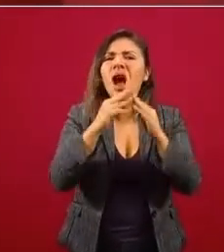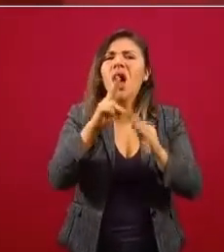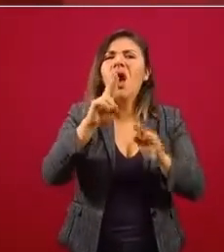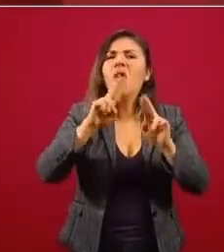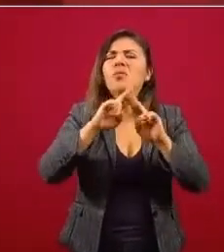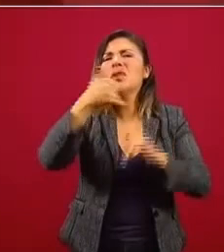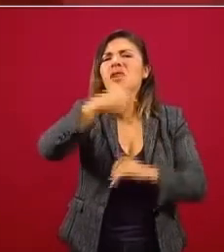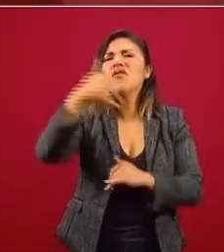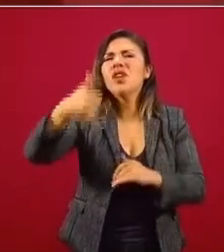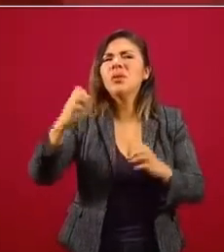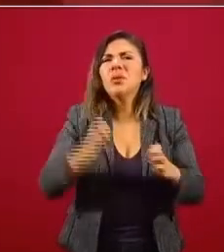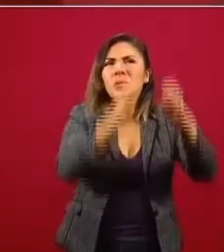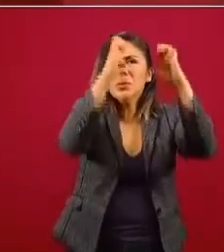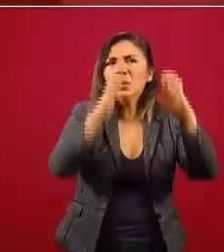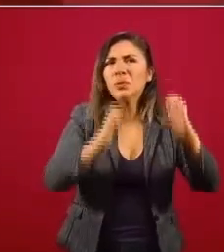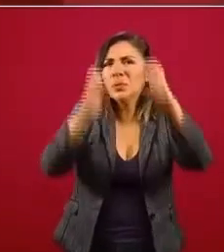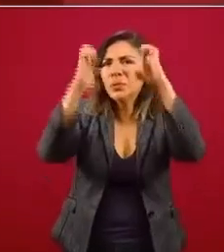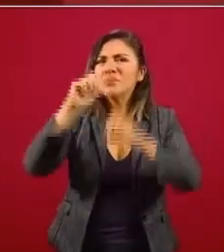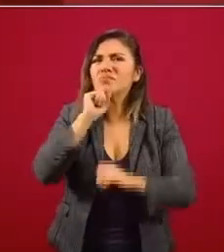del infonavit